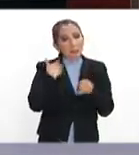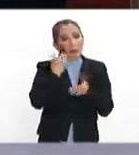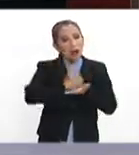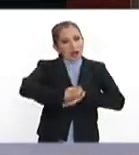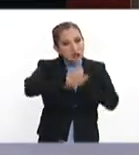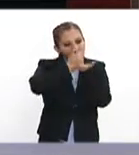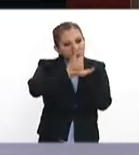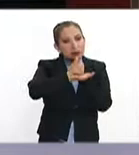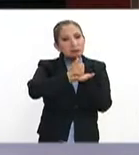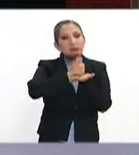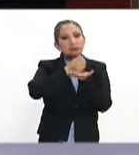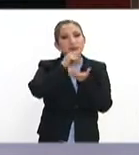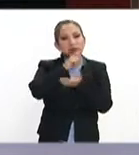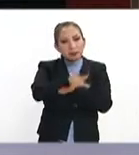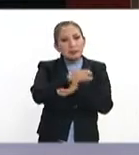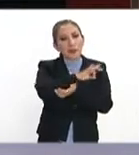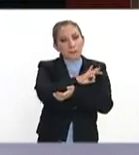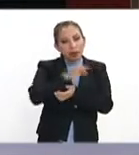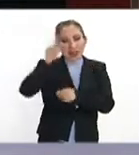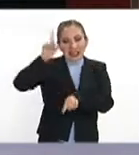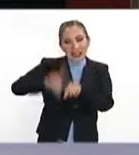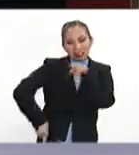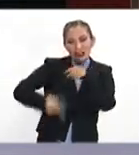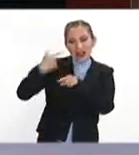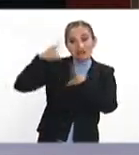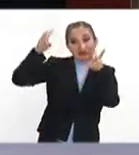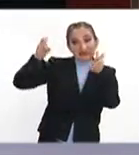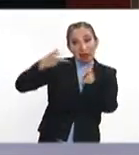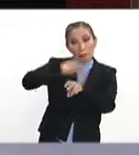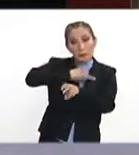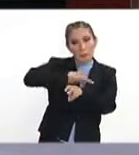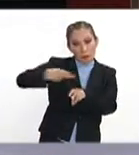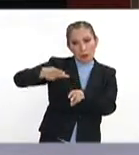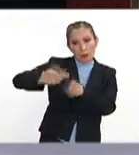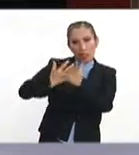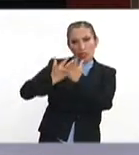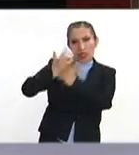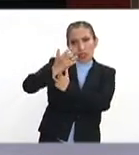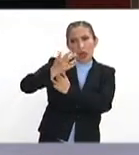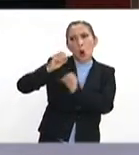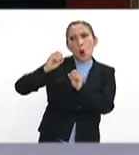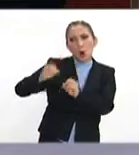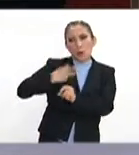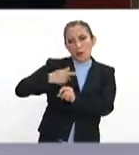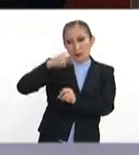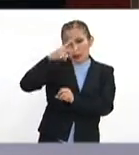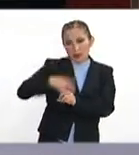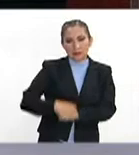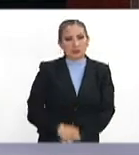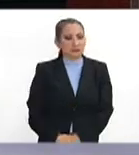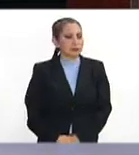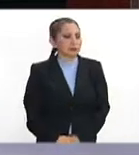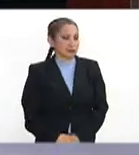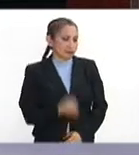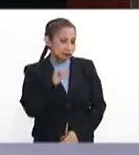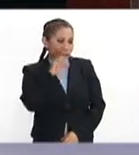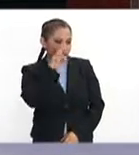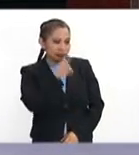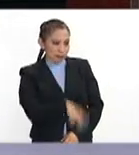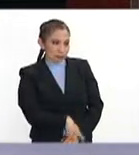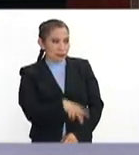permite también pues poder abandonar el asunto de la pobreza extrema o la pobreza en este país. Así